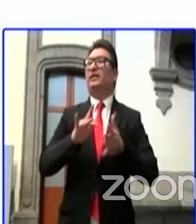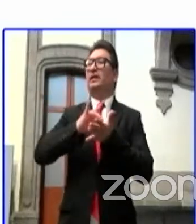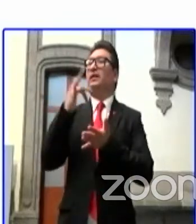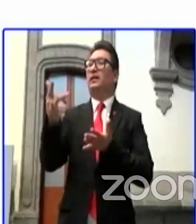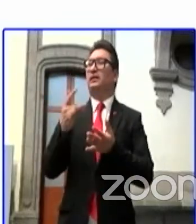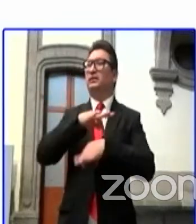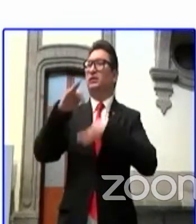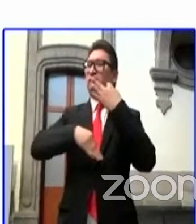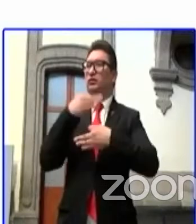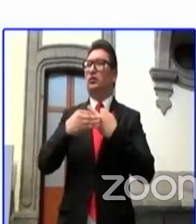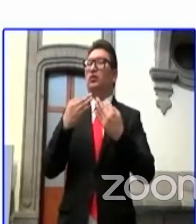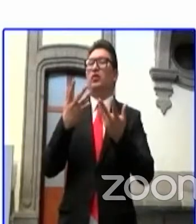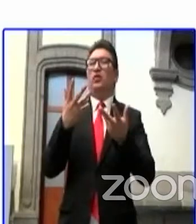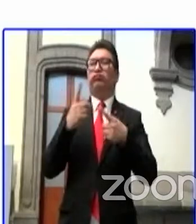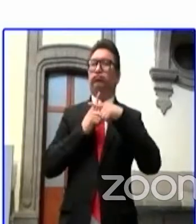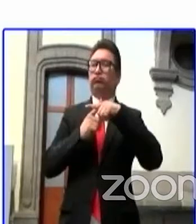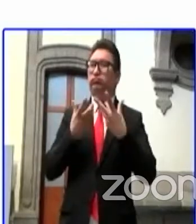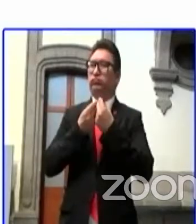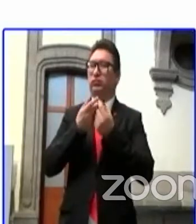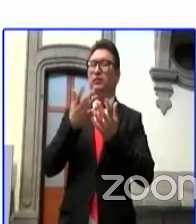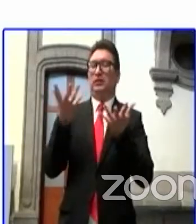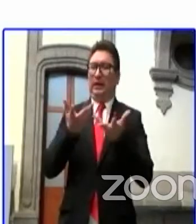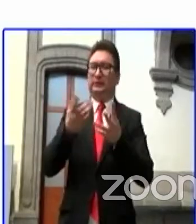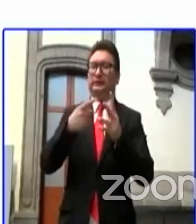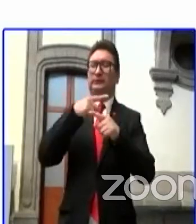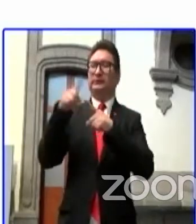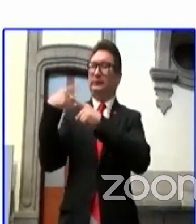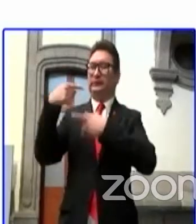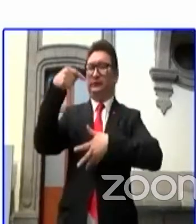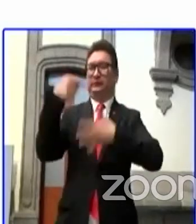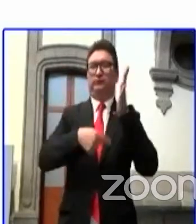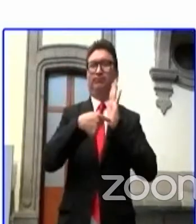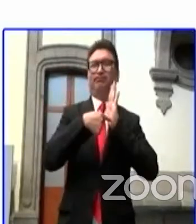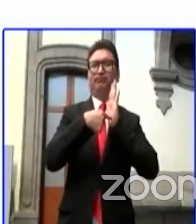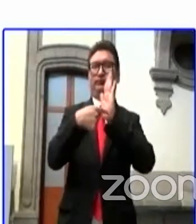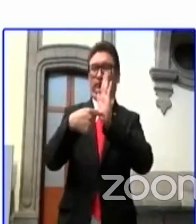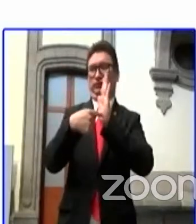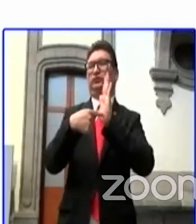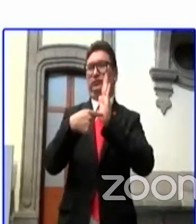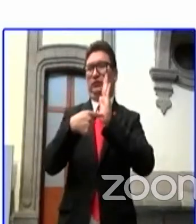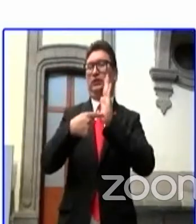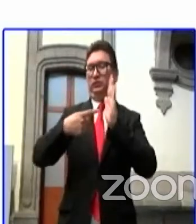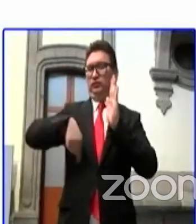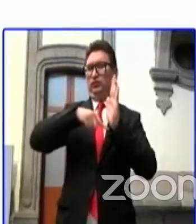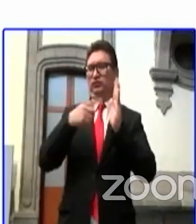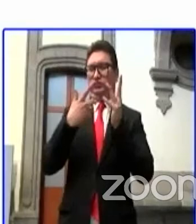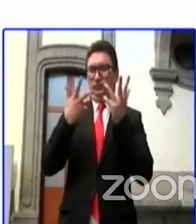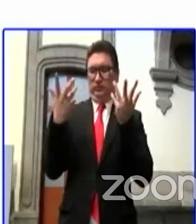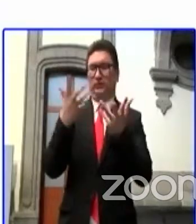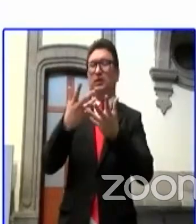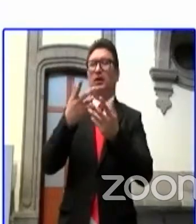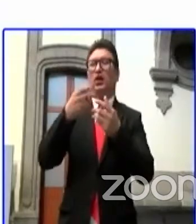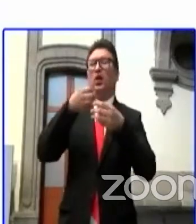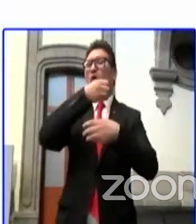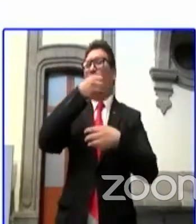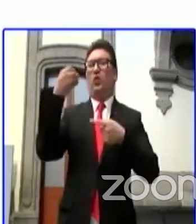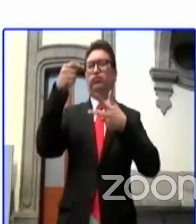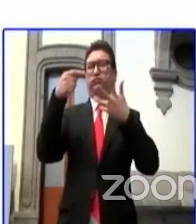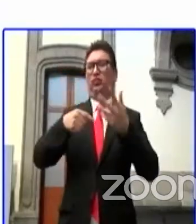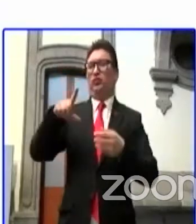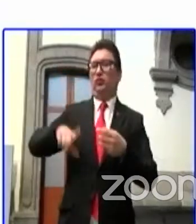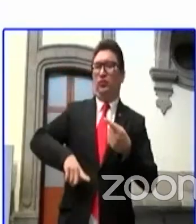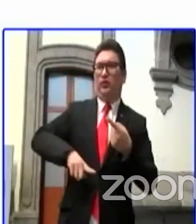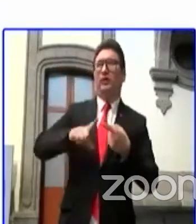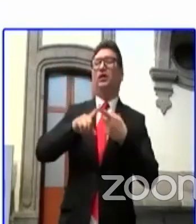por sumarse y a visibilizar todas esas acciones que estamos haciendo en todos los órdenes, gobierno,